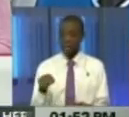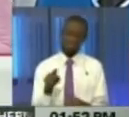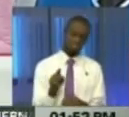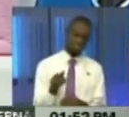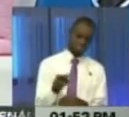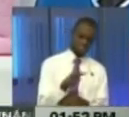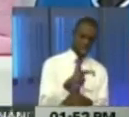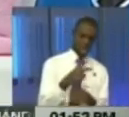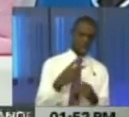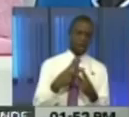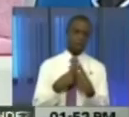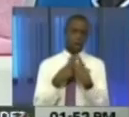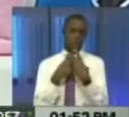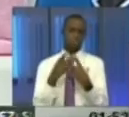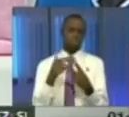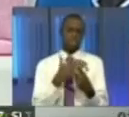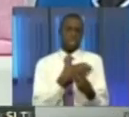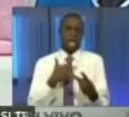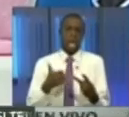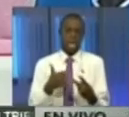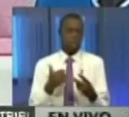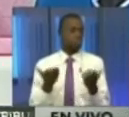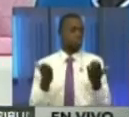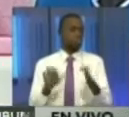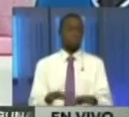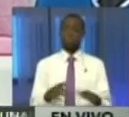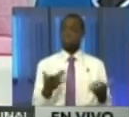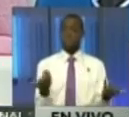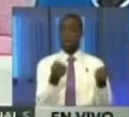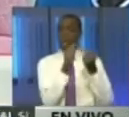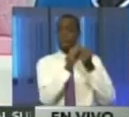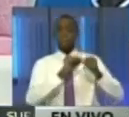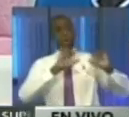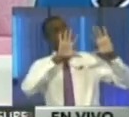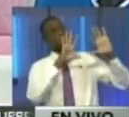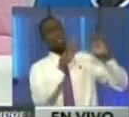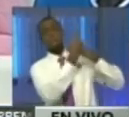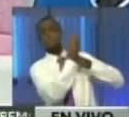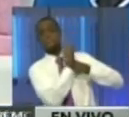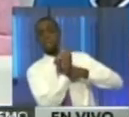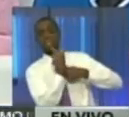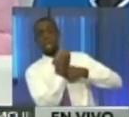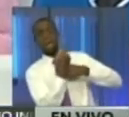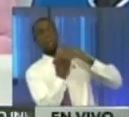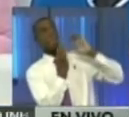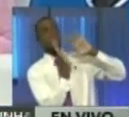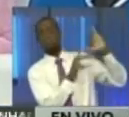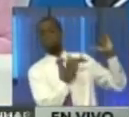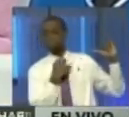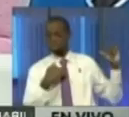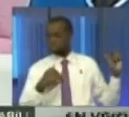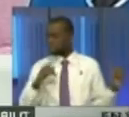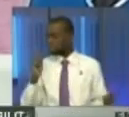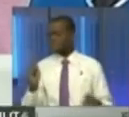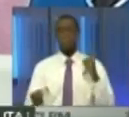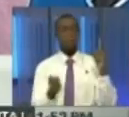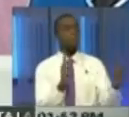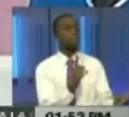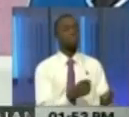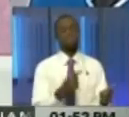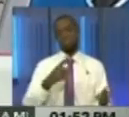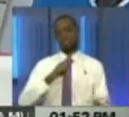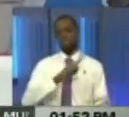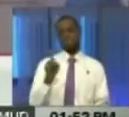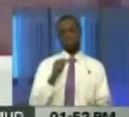desobedecer el mandato republicano y reducirnos a la barbarie. Muchísimas gracias.